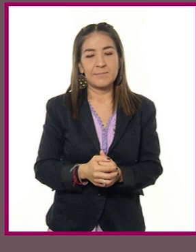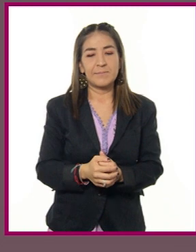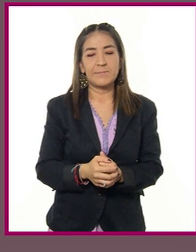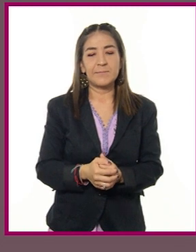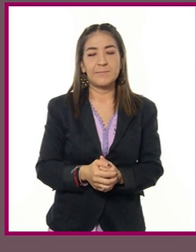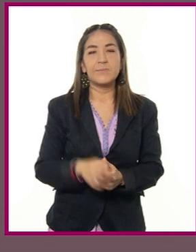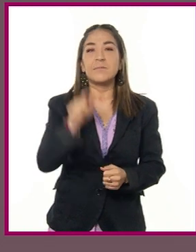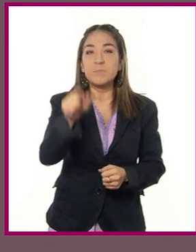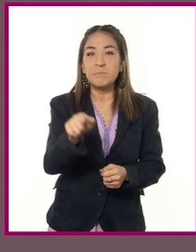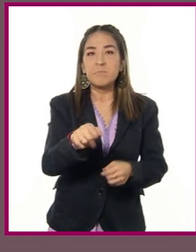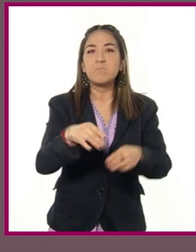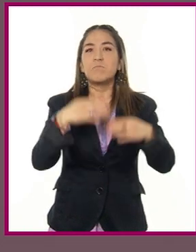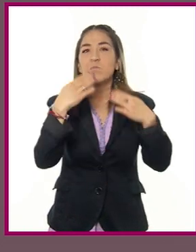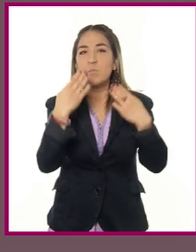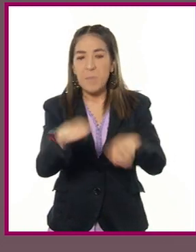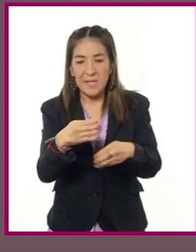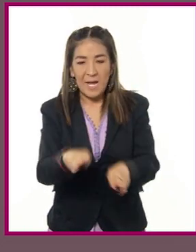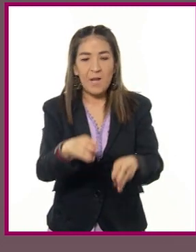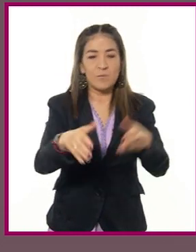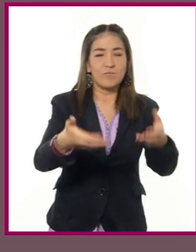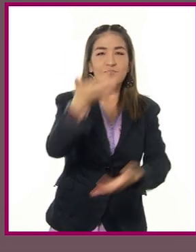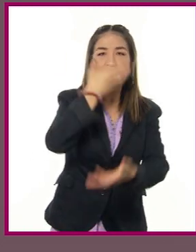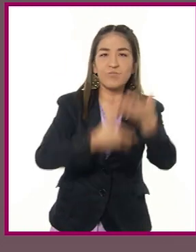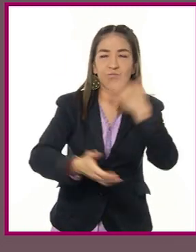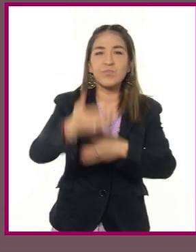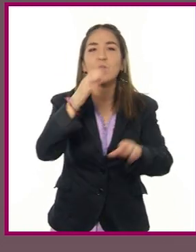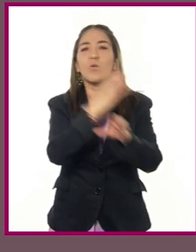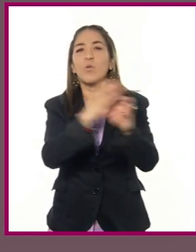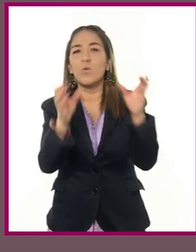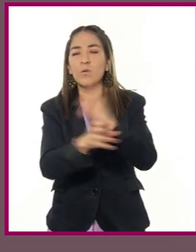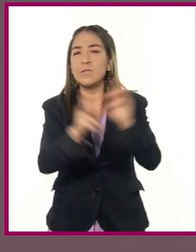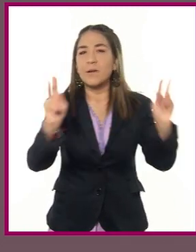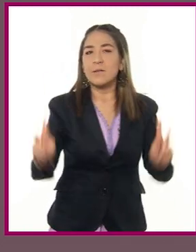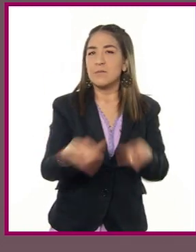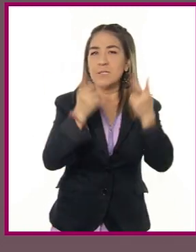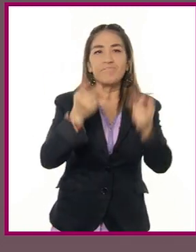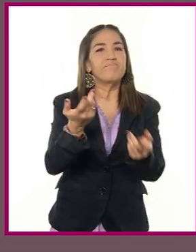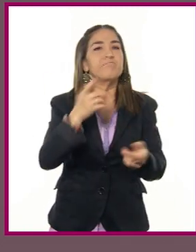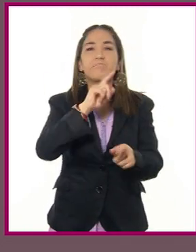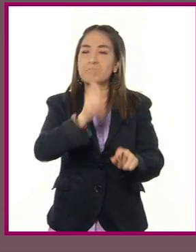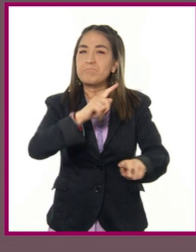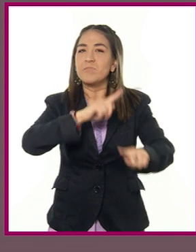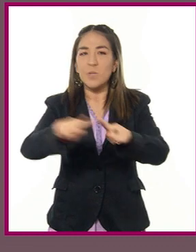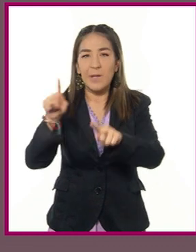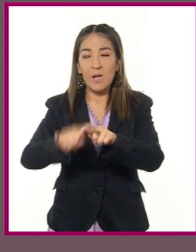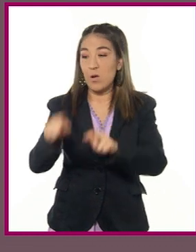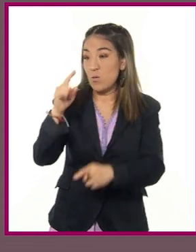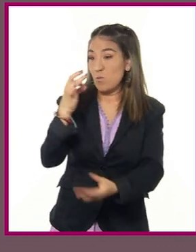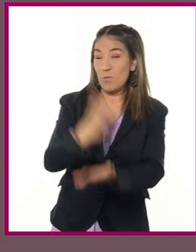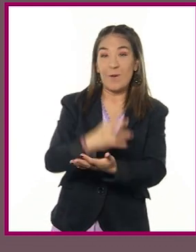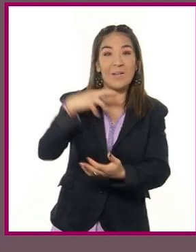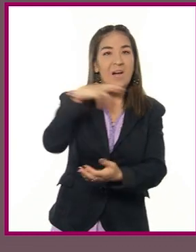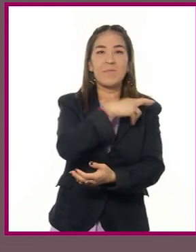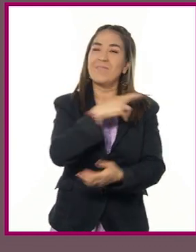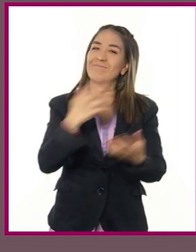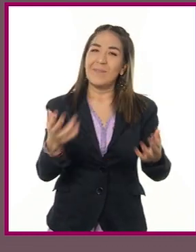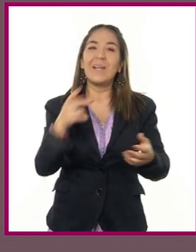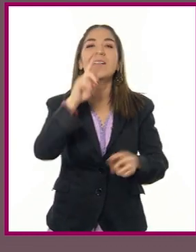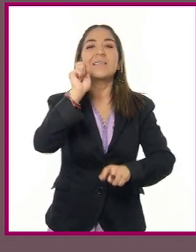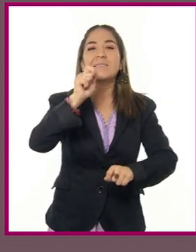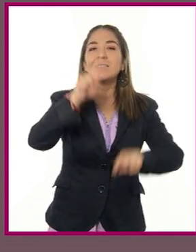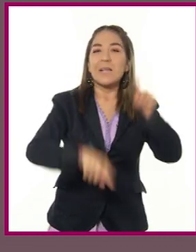mercado es un hecho histórico, se produce, no se da de manera natural. Depende de un extenso sistema de